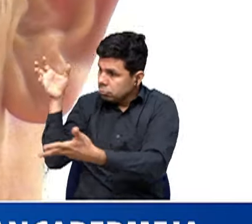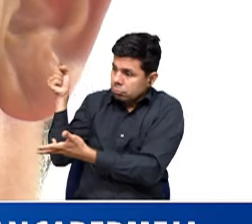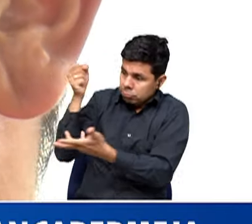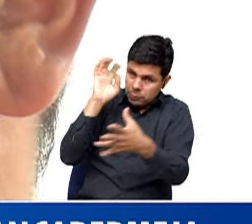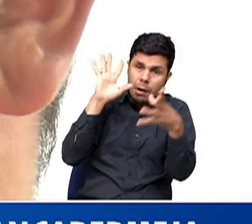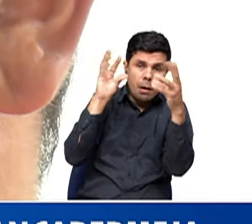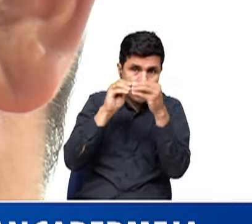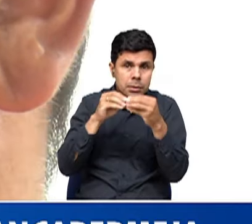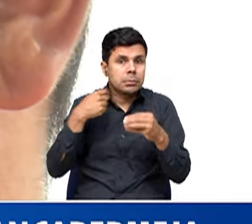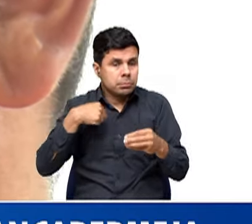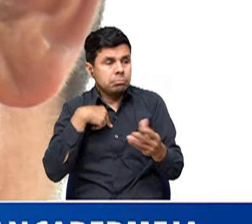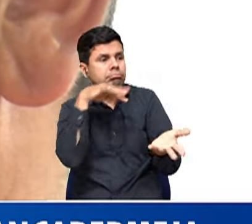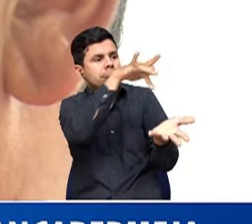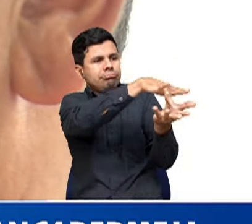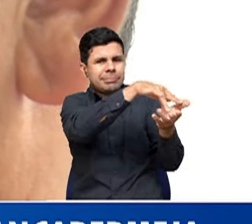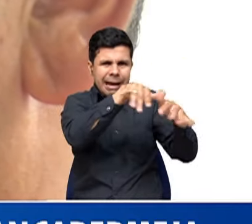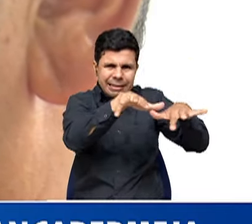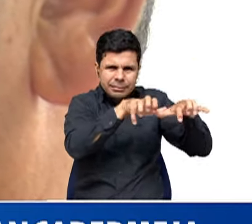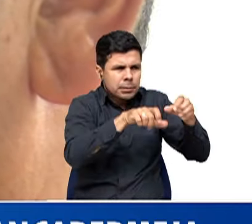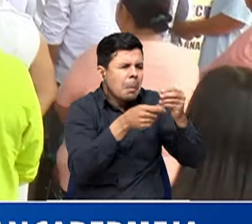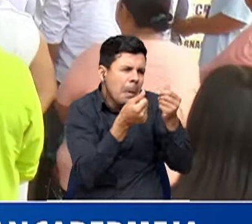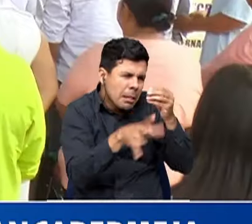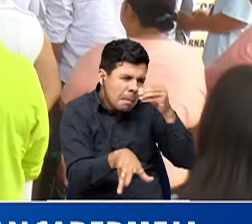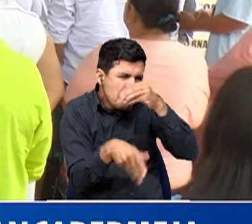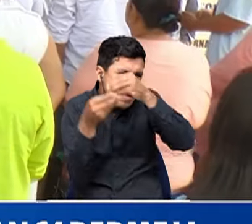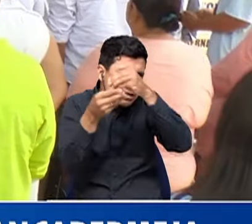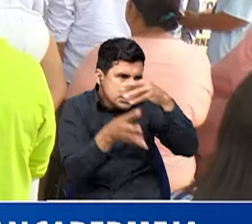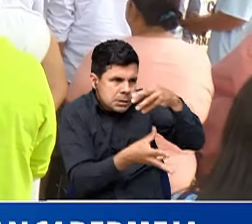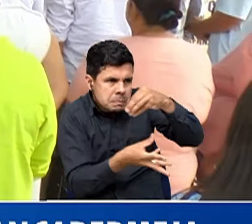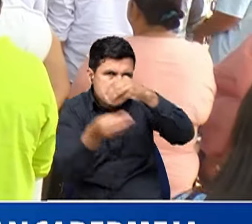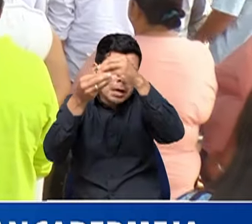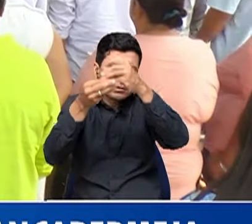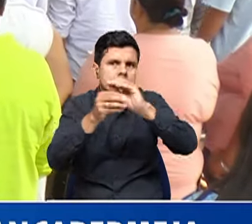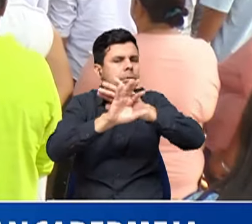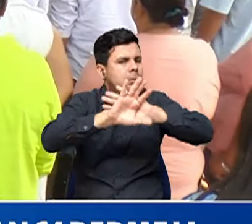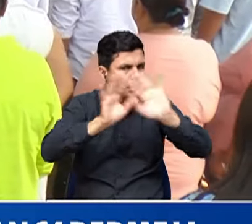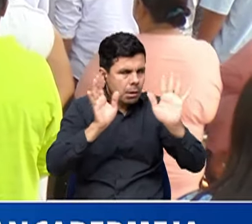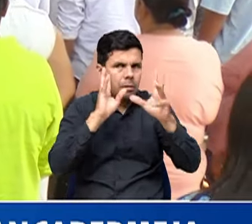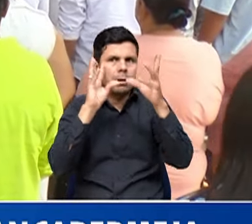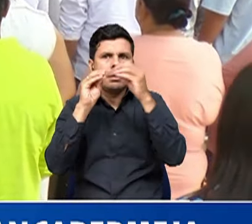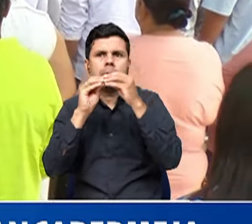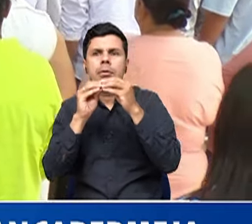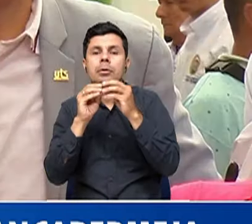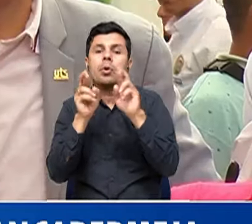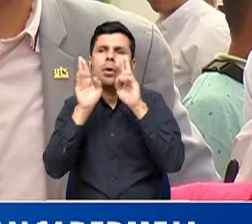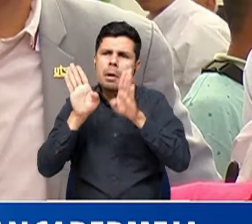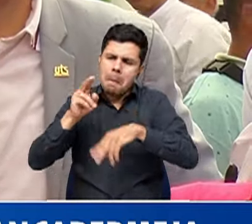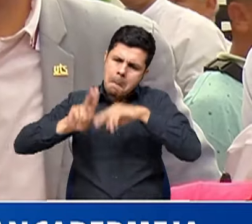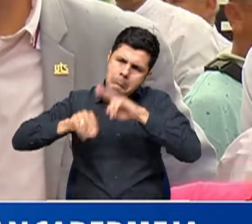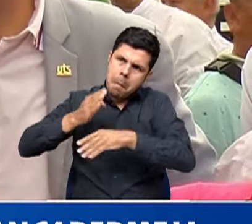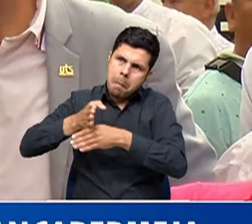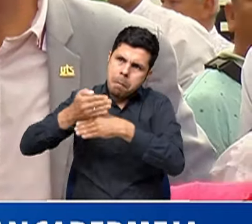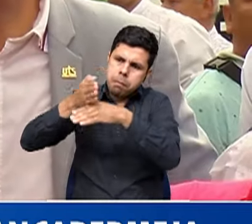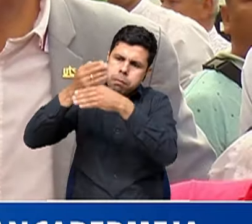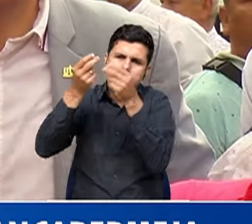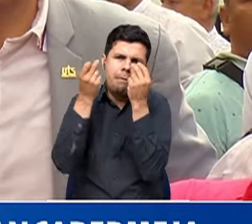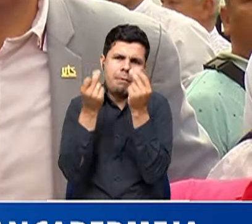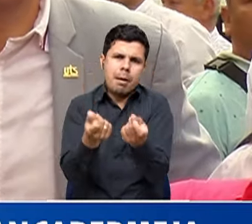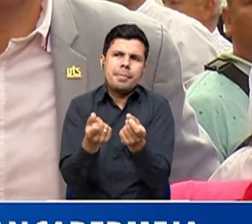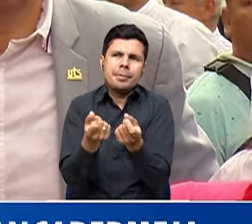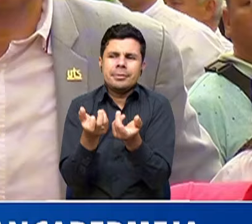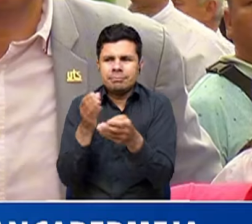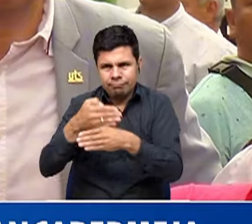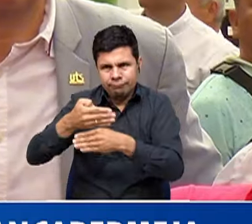a la asamblea dos veces para poder adicionar los recursos y esperamos que la obra se pueda realizar lo más rápido posible y no se nos